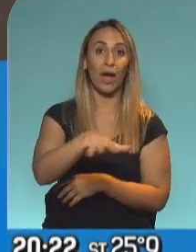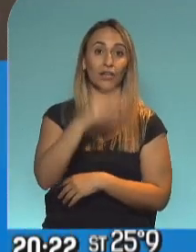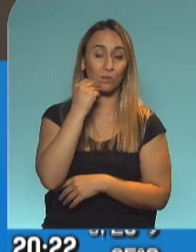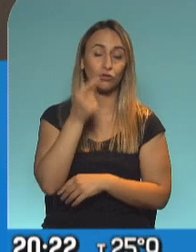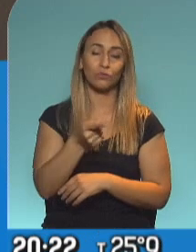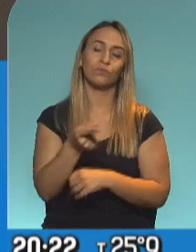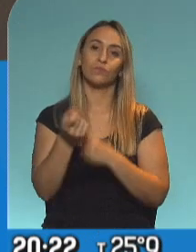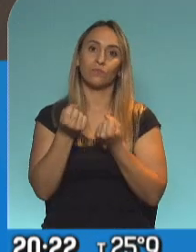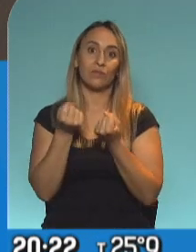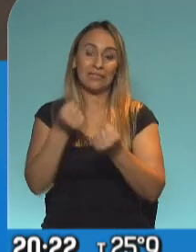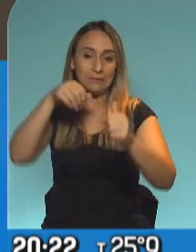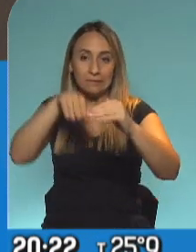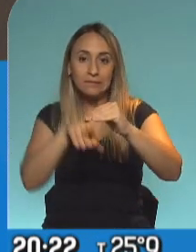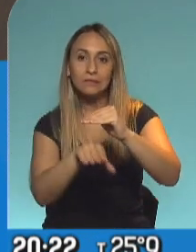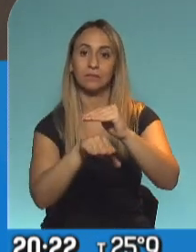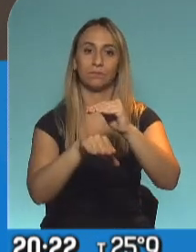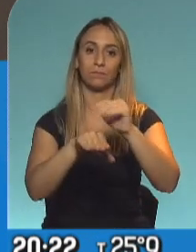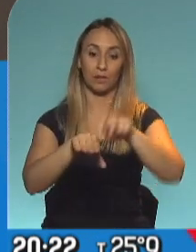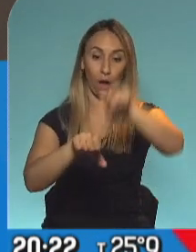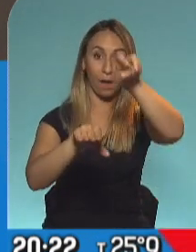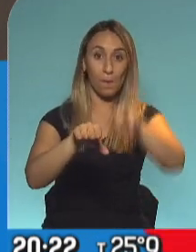al momento en que baja del rodado